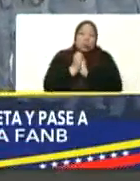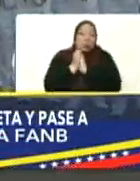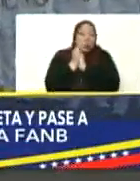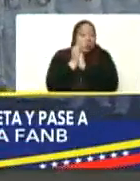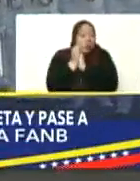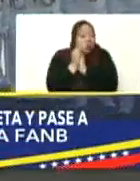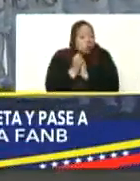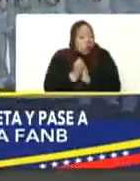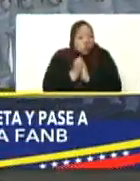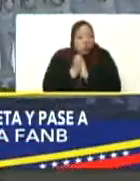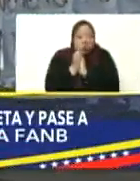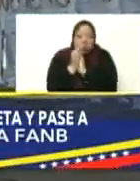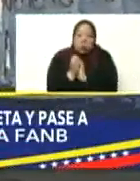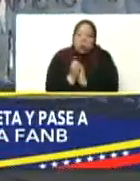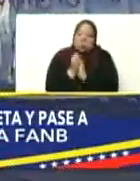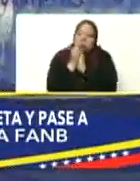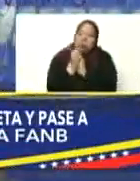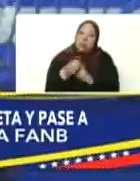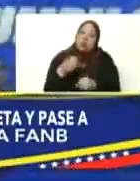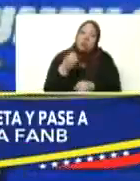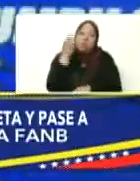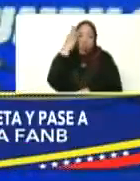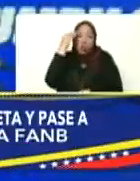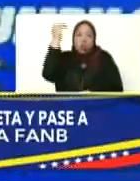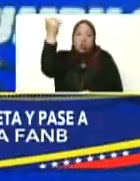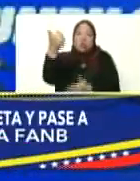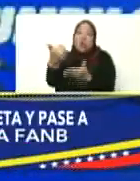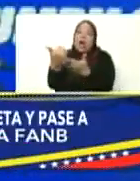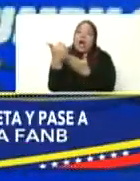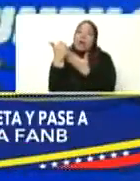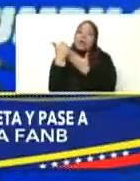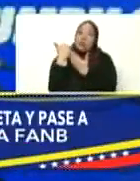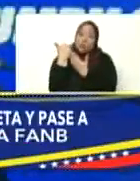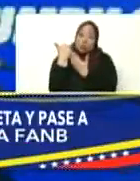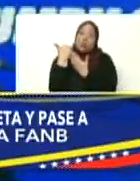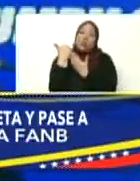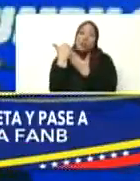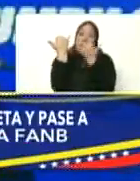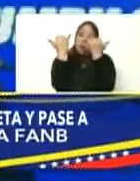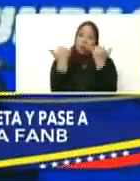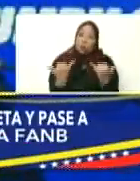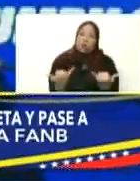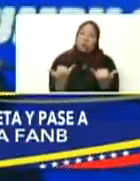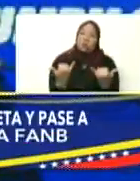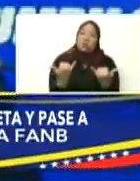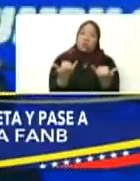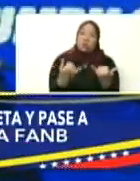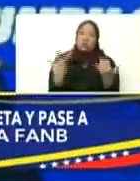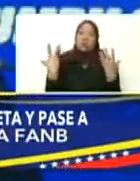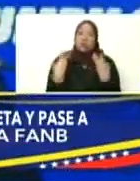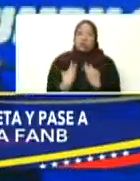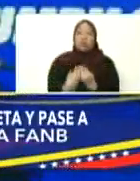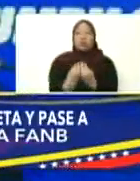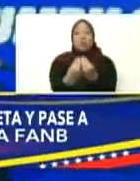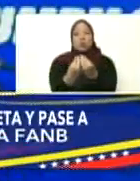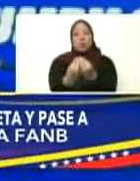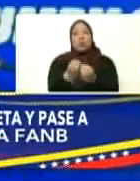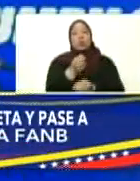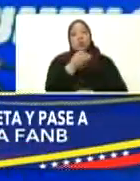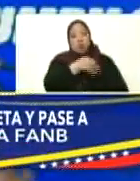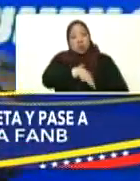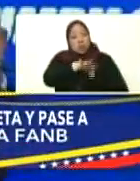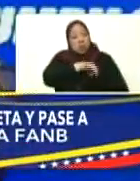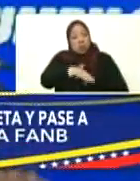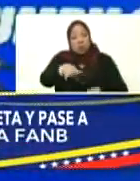oraciones, exaltando su obra divina que nos ha conducido a este momento de júbilo con plenitud de